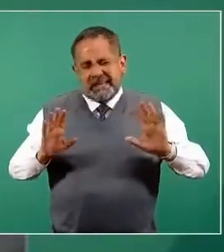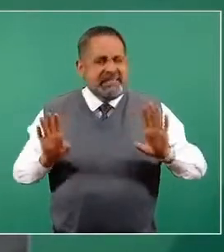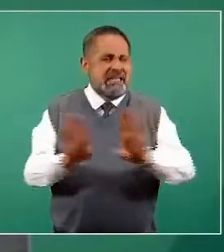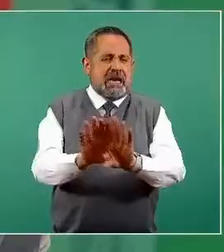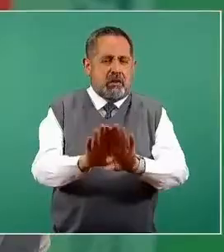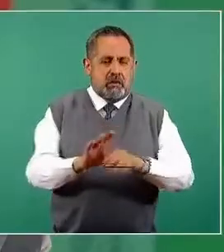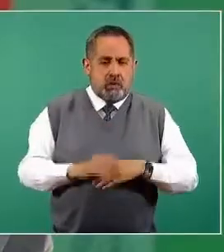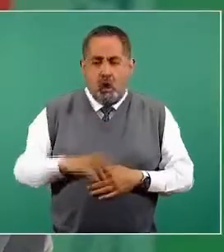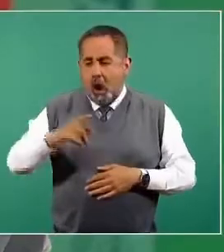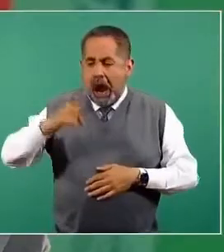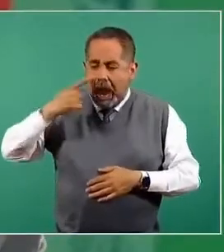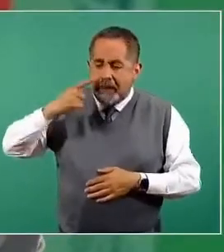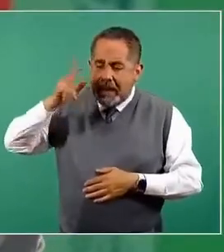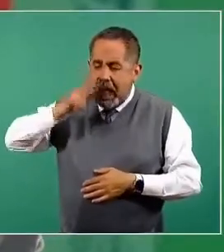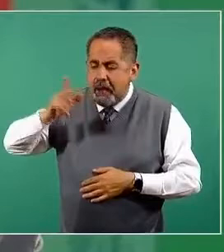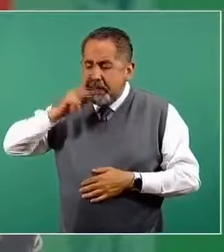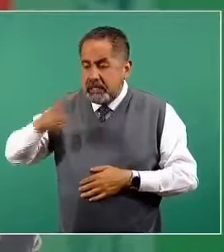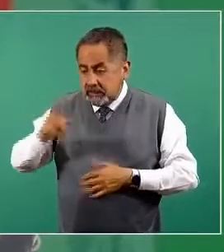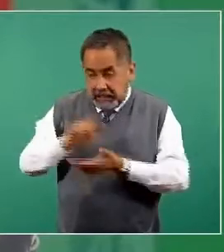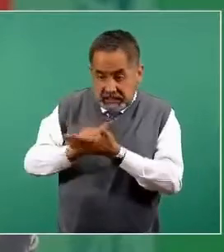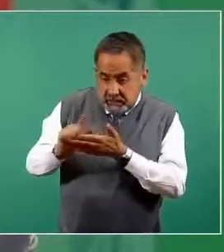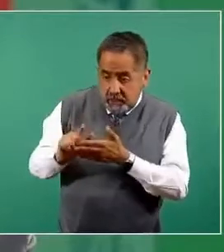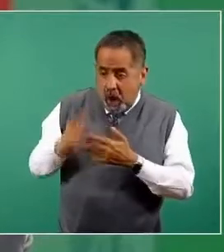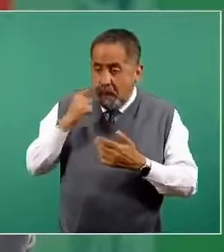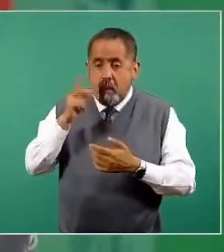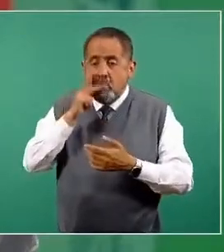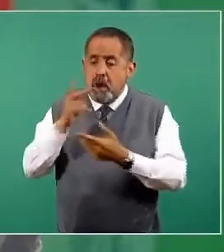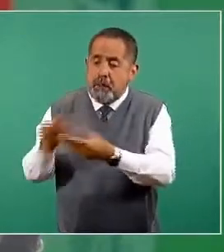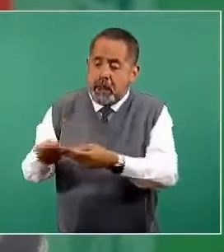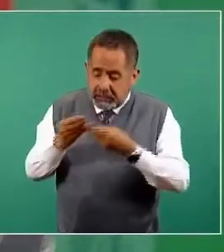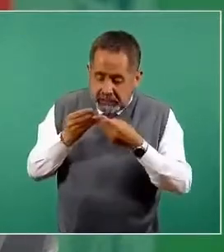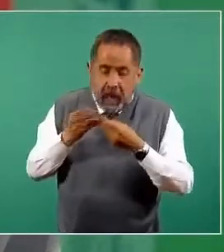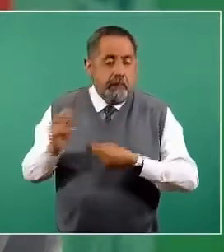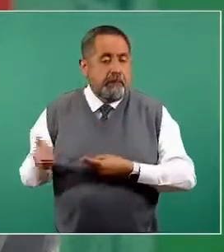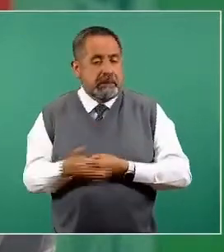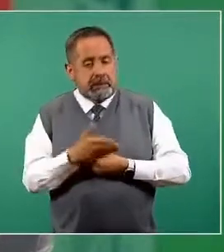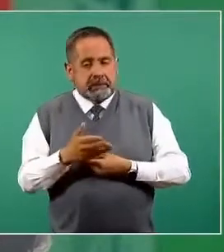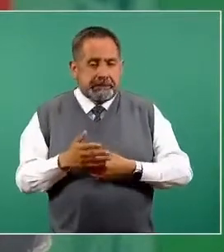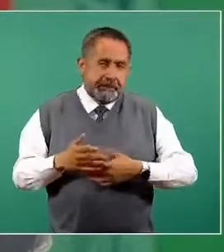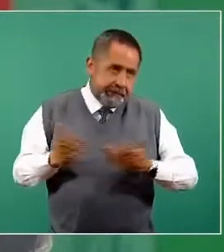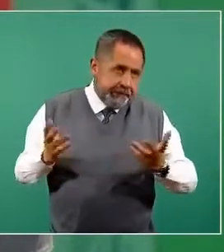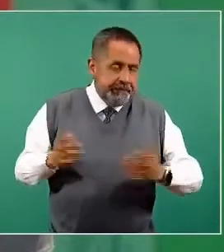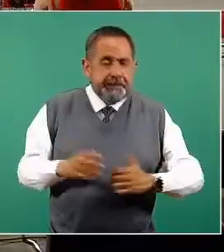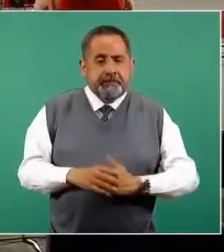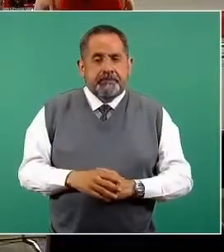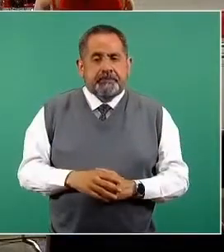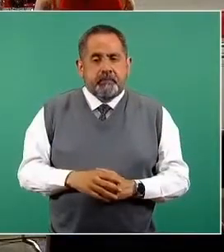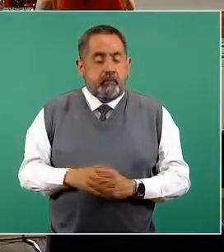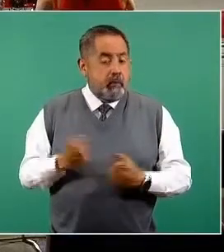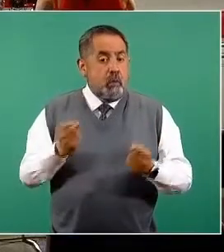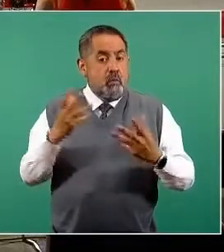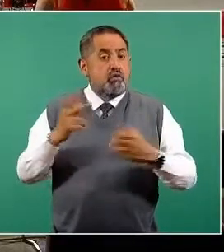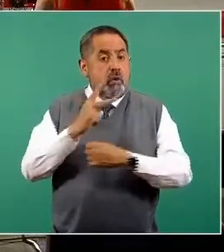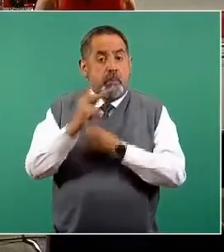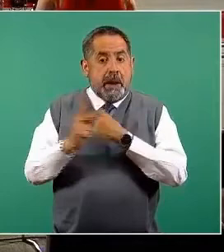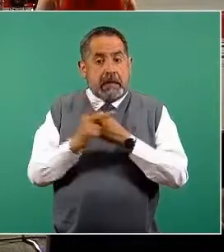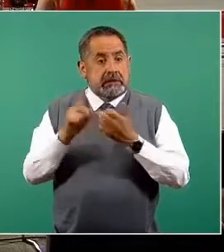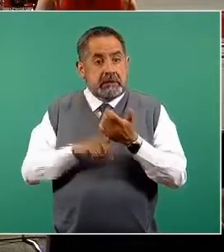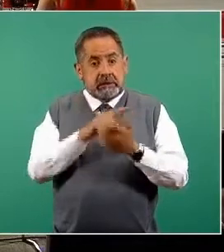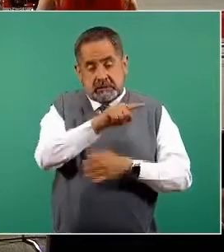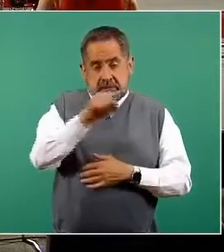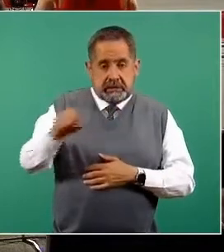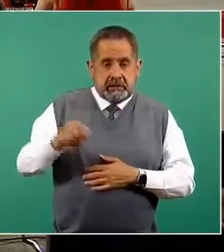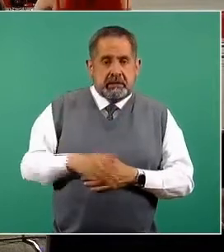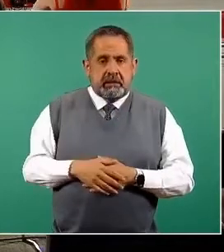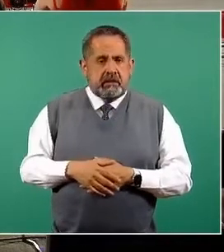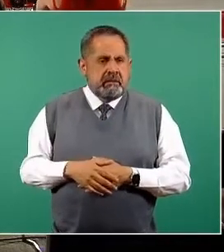prueba documental de la ausencia del virus en las personas que ingresan a un país. Varios países han planteado esto